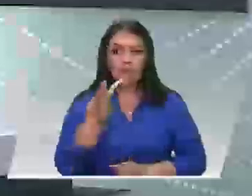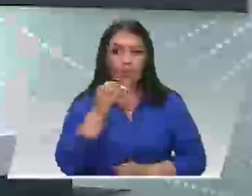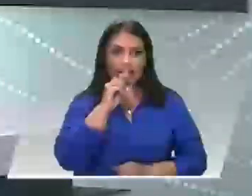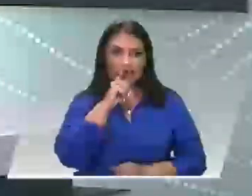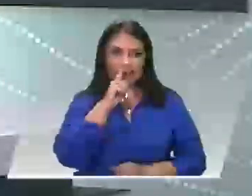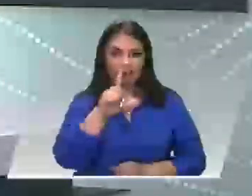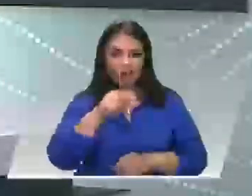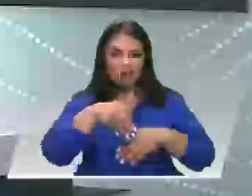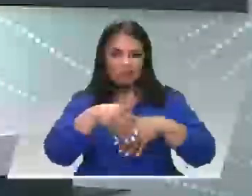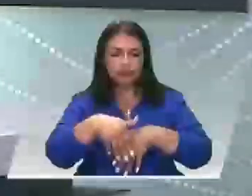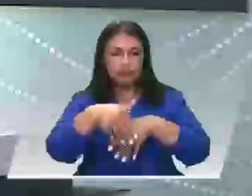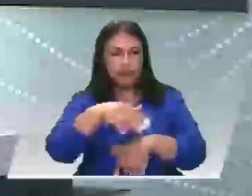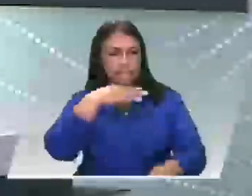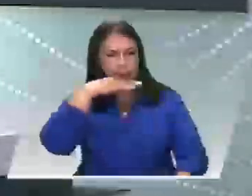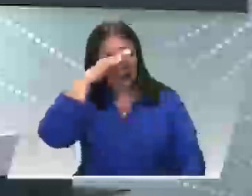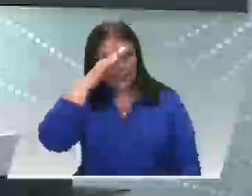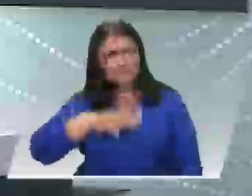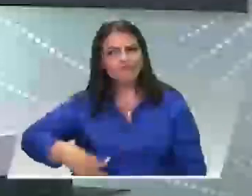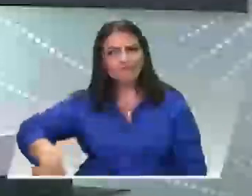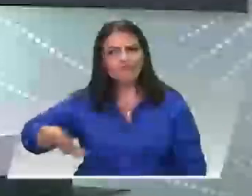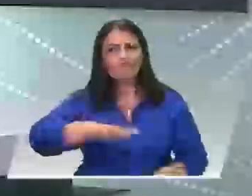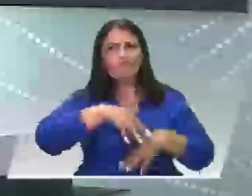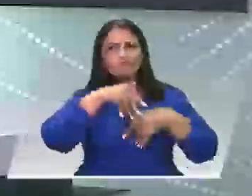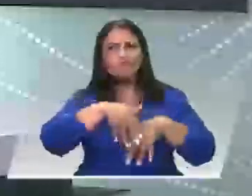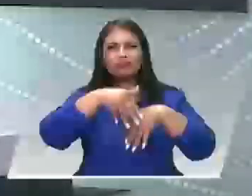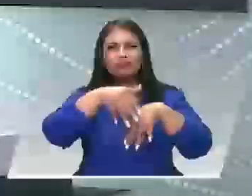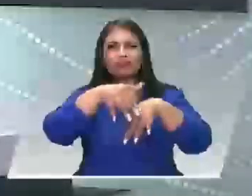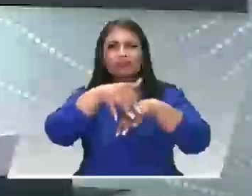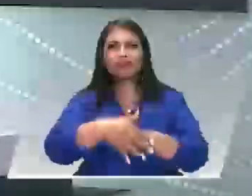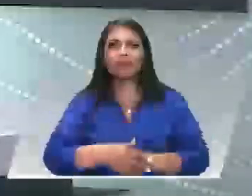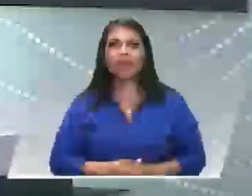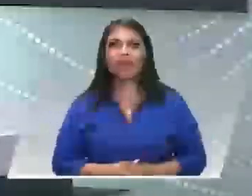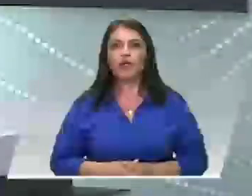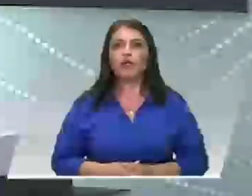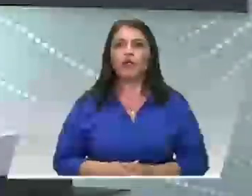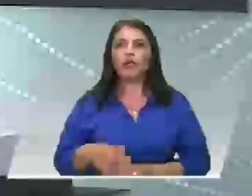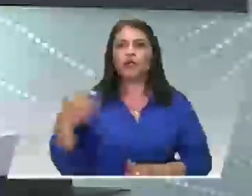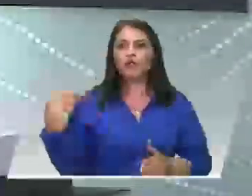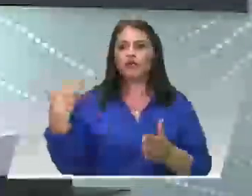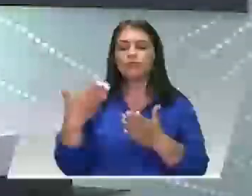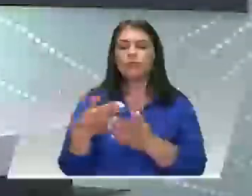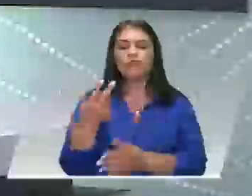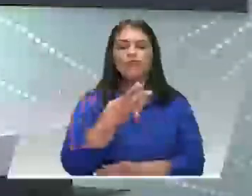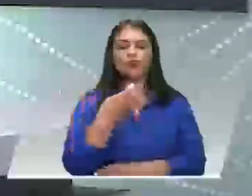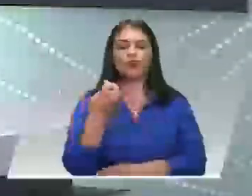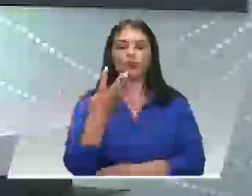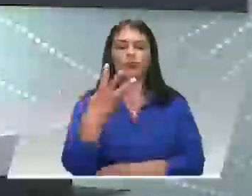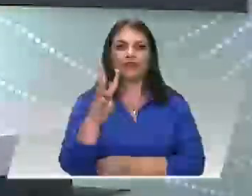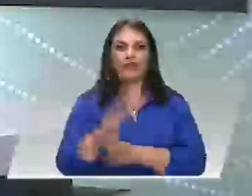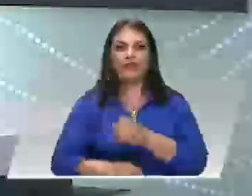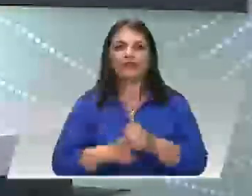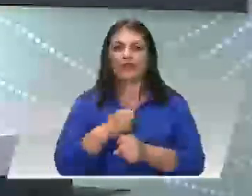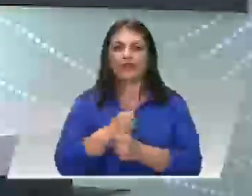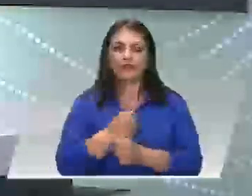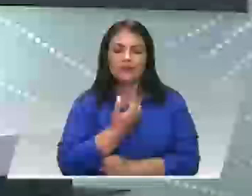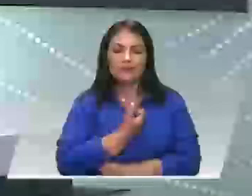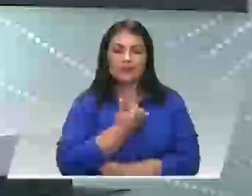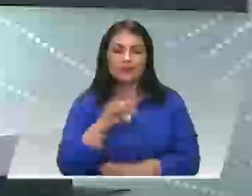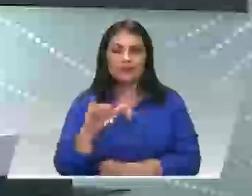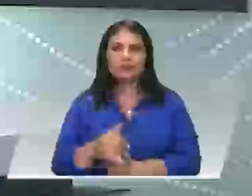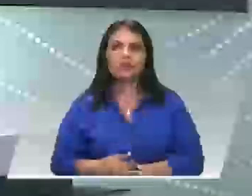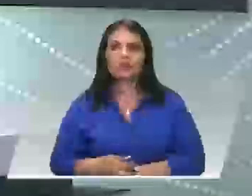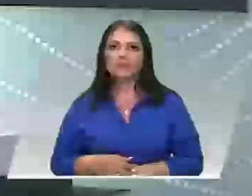Medellín, también se realizó el homenaje de la Fuerza Pública a los 213 años de independencia. Miles de ciudadanos llegaron hasta la carrera